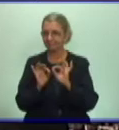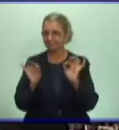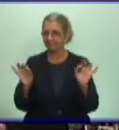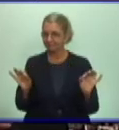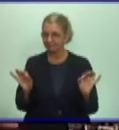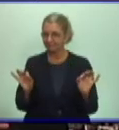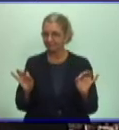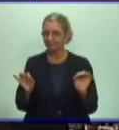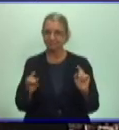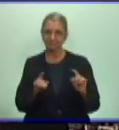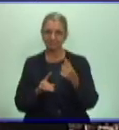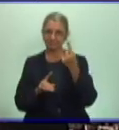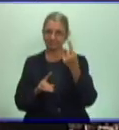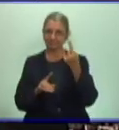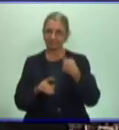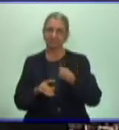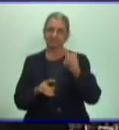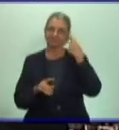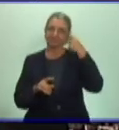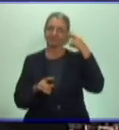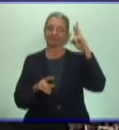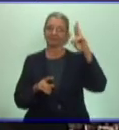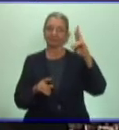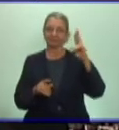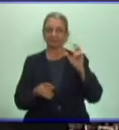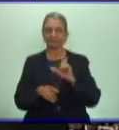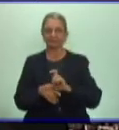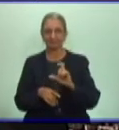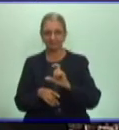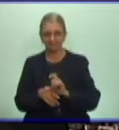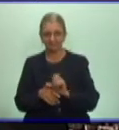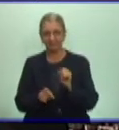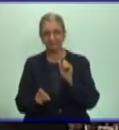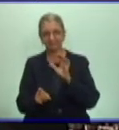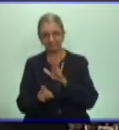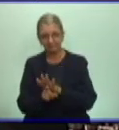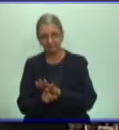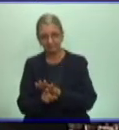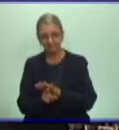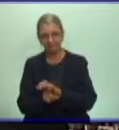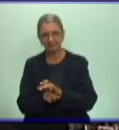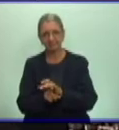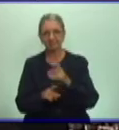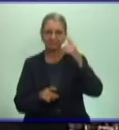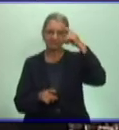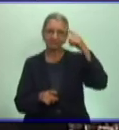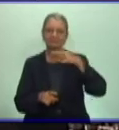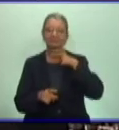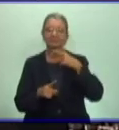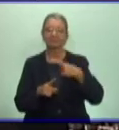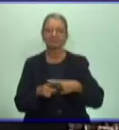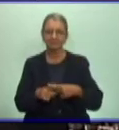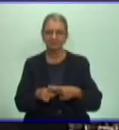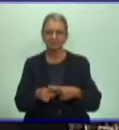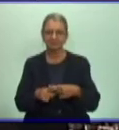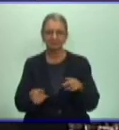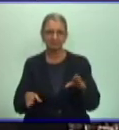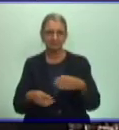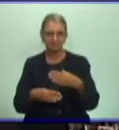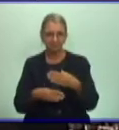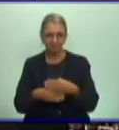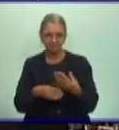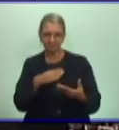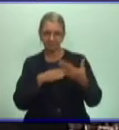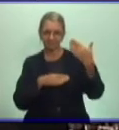vez que yo recuerde, un curso que comienza tentativamente en septiembre estaría cerrando el periodo lectivo